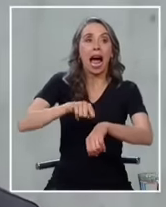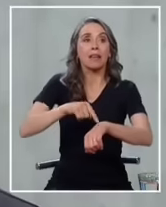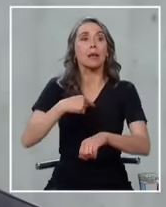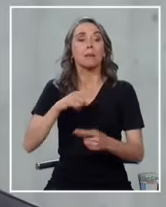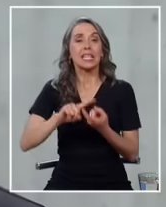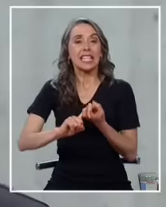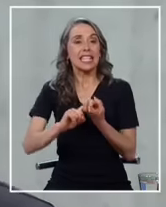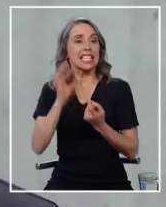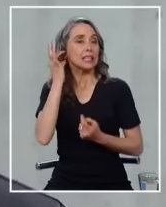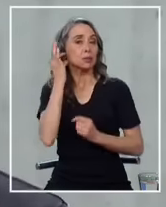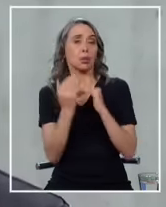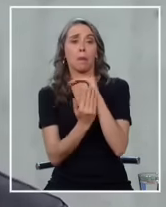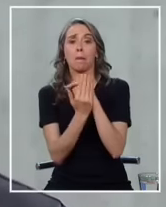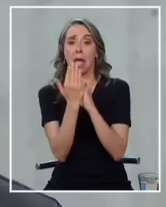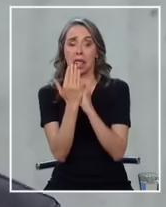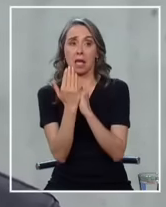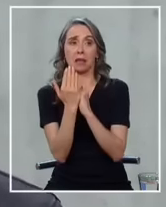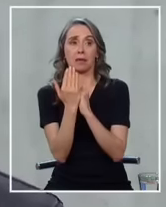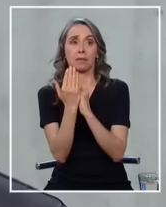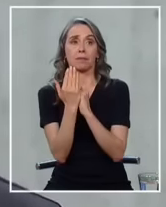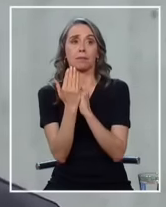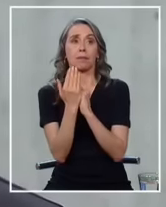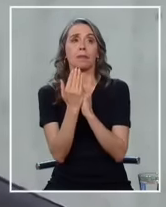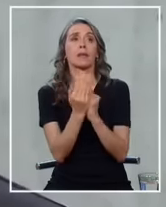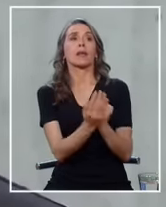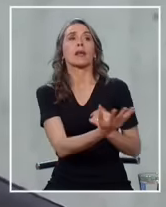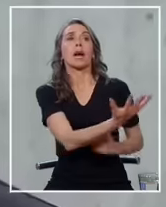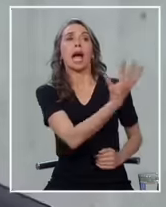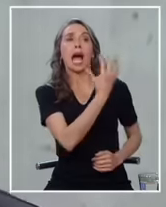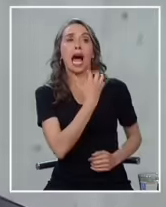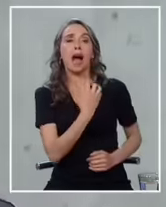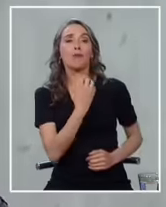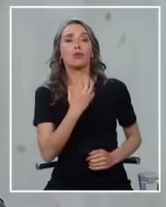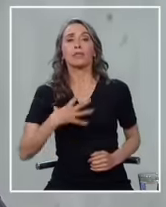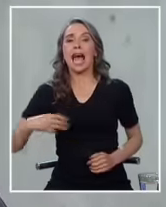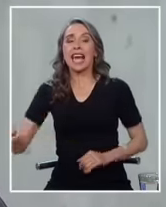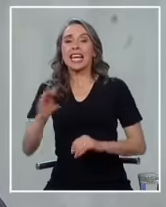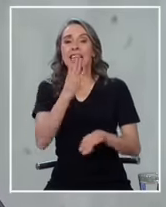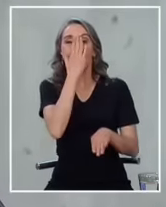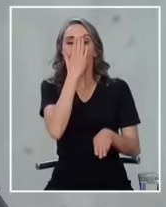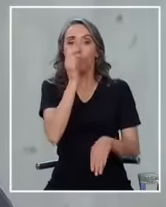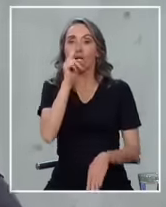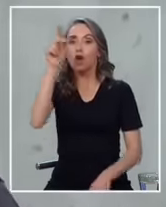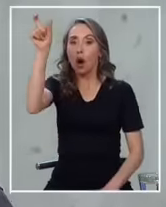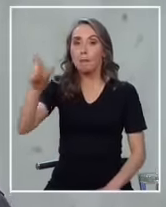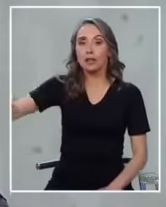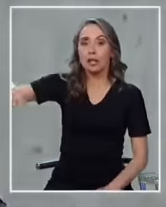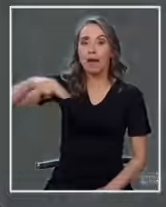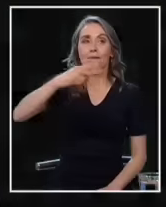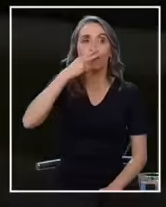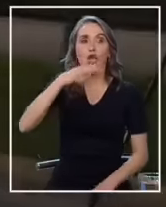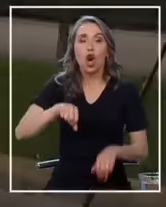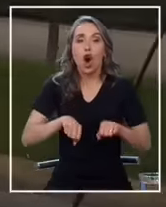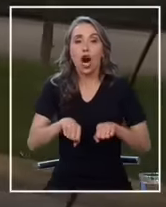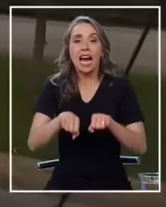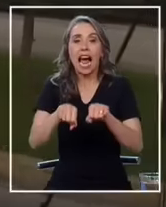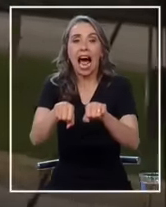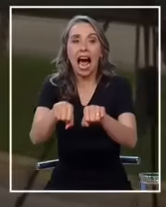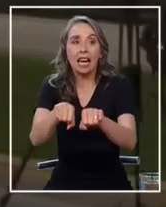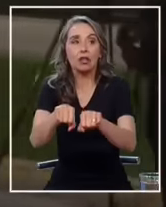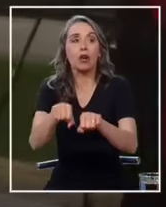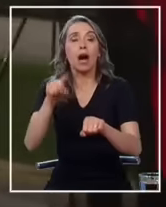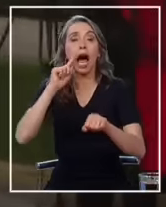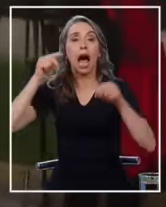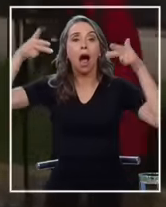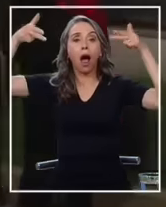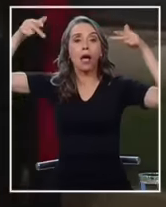señora en la mañana, cuando a nosotros nos viene a buscar la niña un furgón, vio una persona y vio un carrito que pasó. Clave serán las